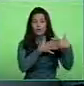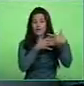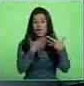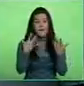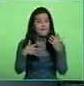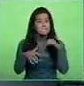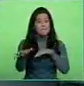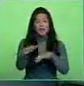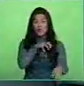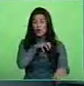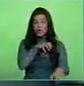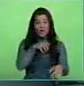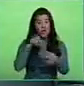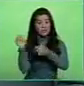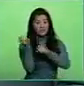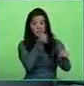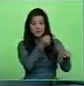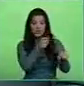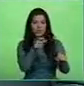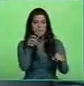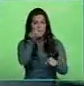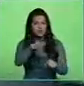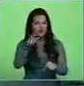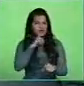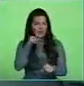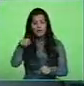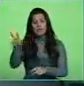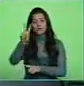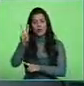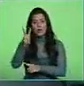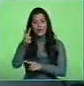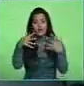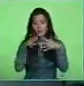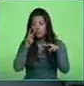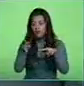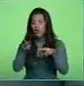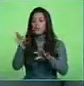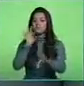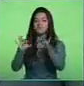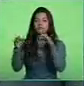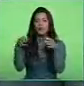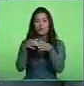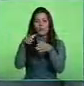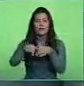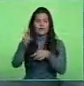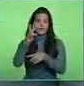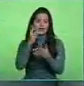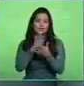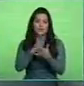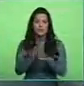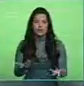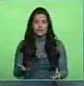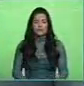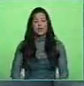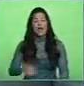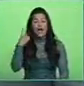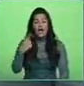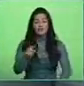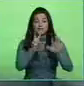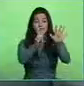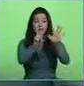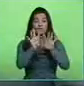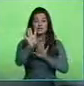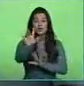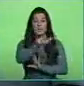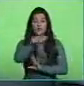de jugadores de béisbol de Venezuela también. There are 75 Venezuelans in U.S. Major League Baseball. Hay 75 venezolanos